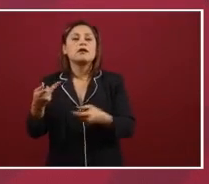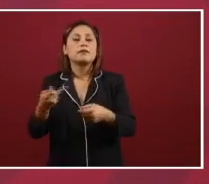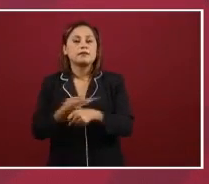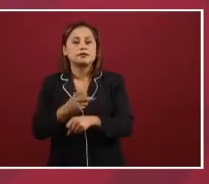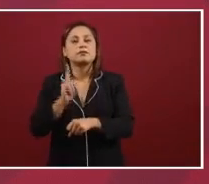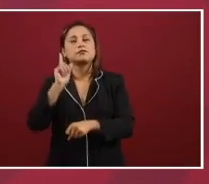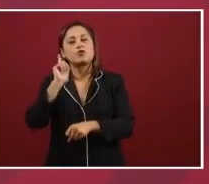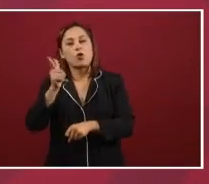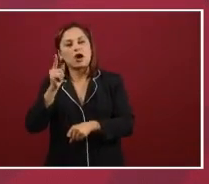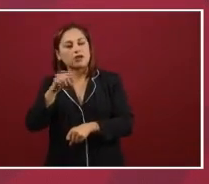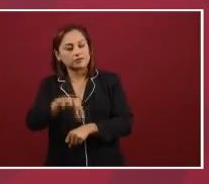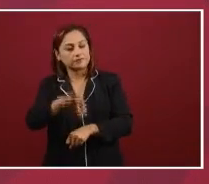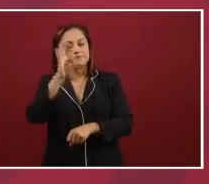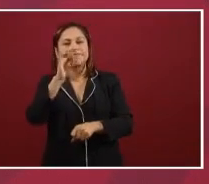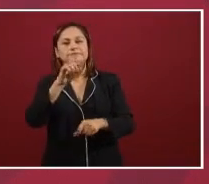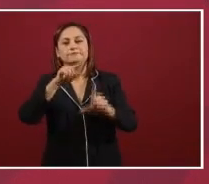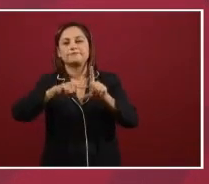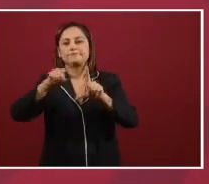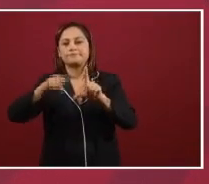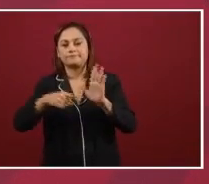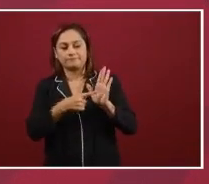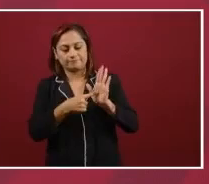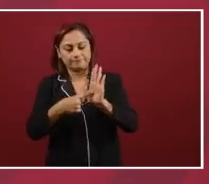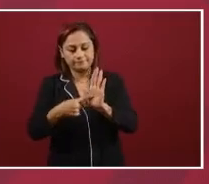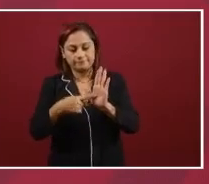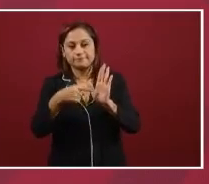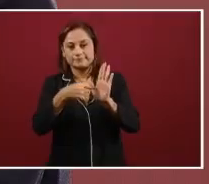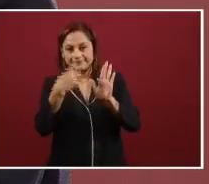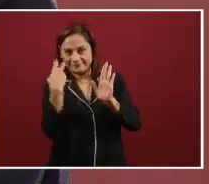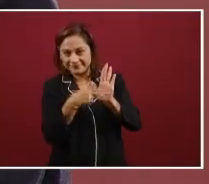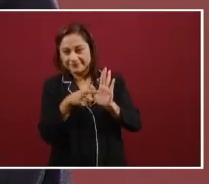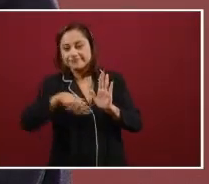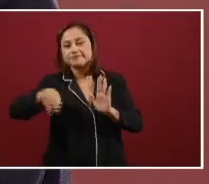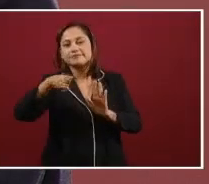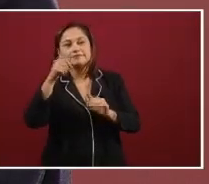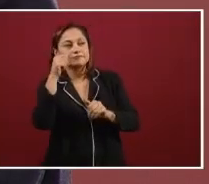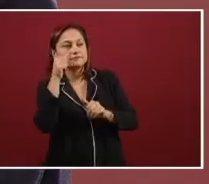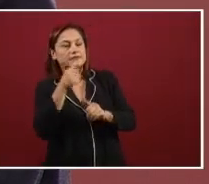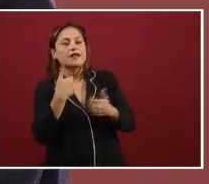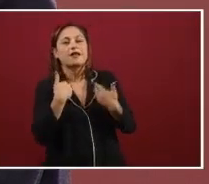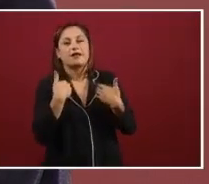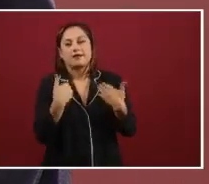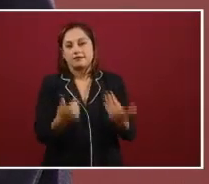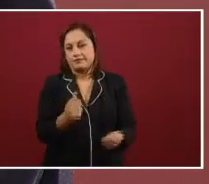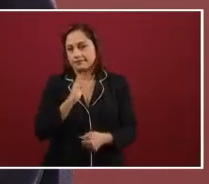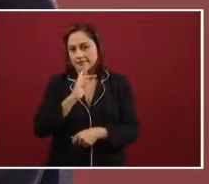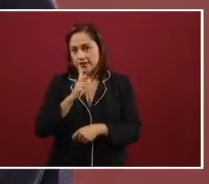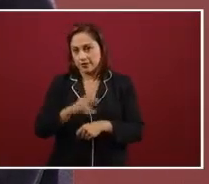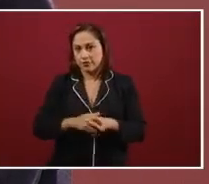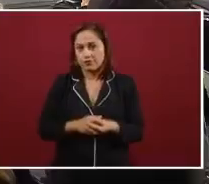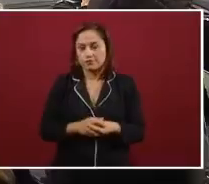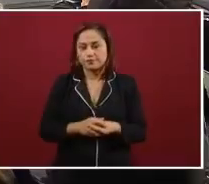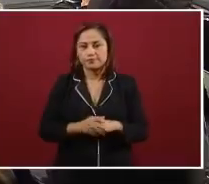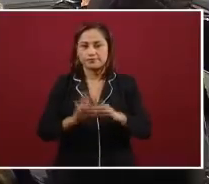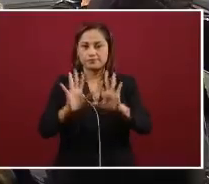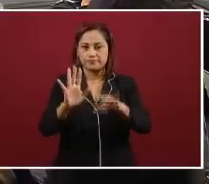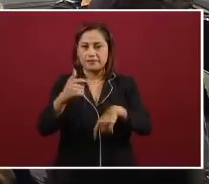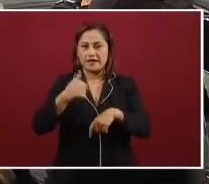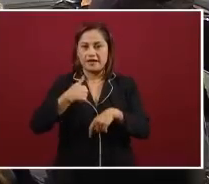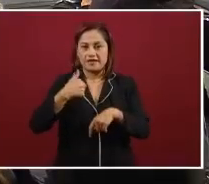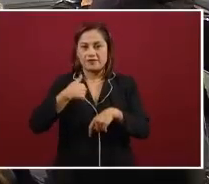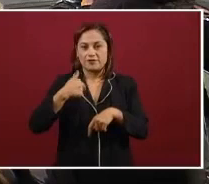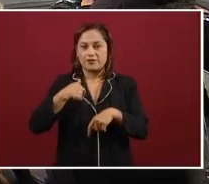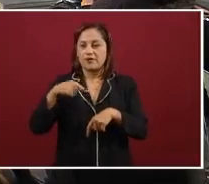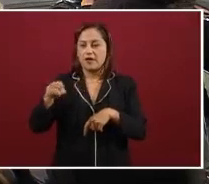esto ayuda a entender más las cosas. No con el afán de